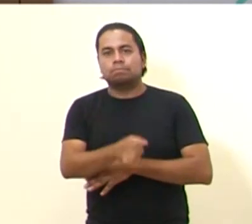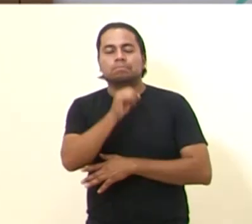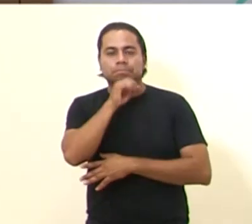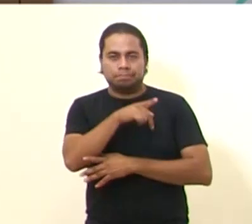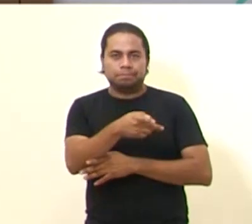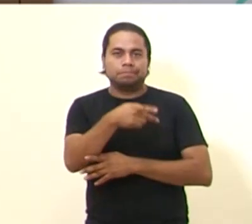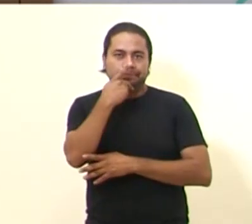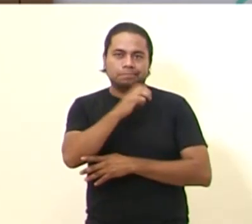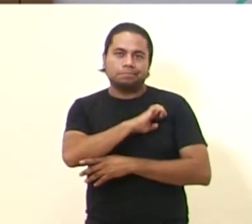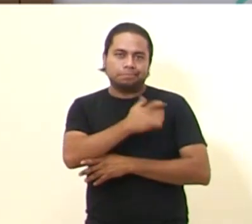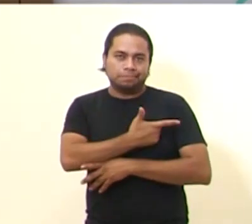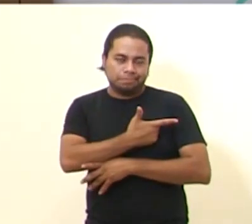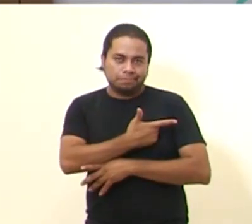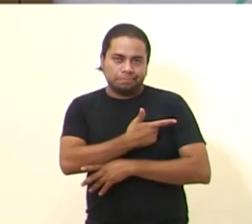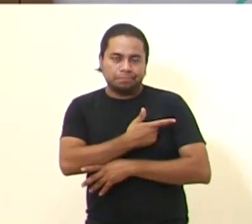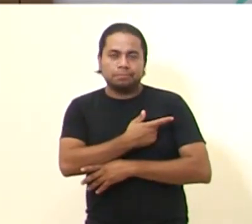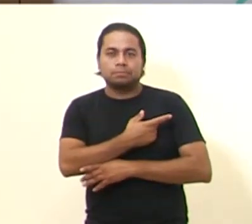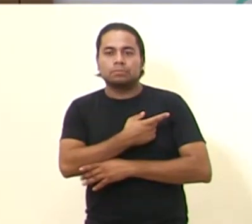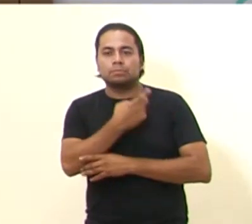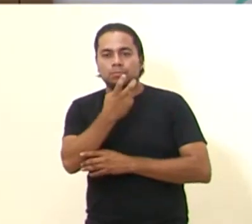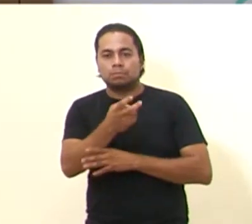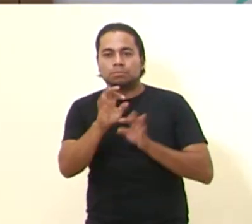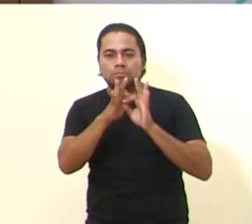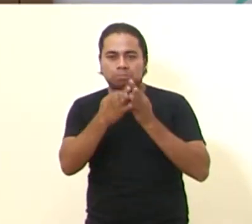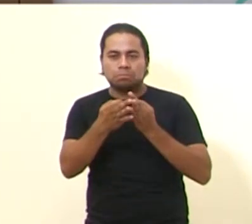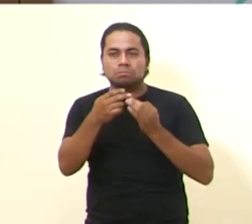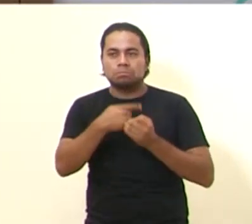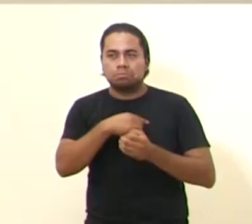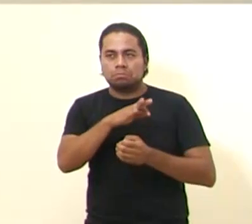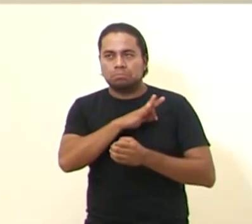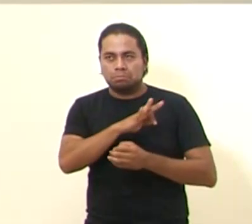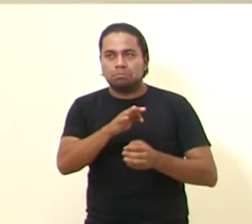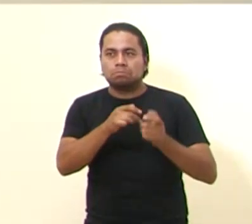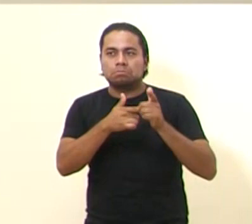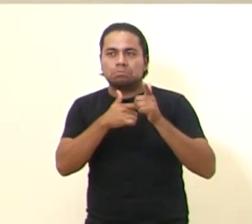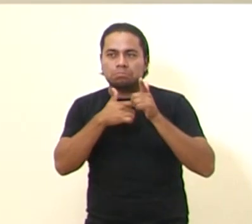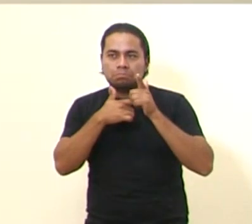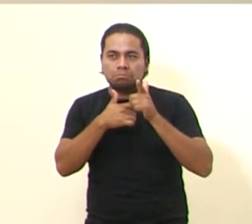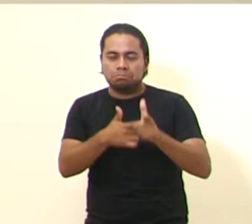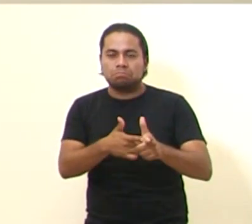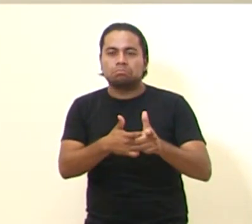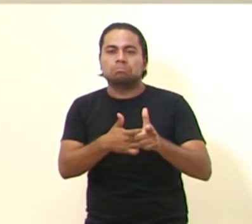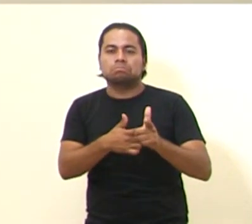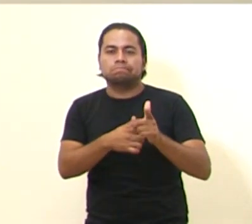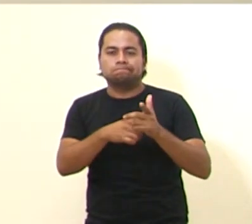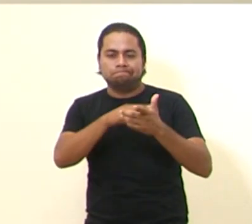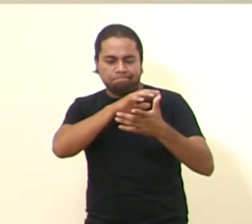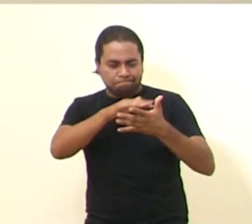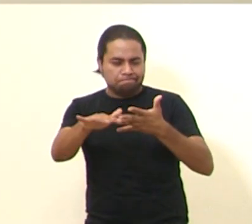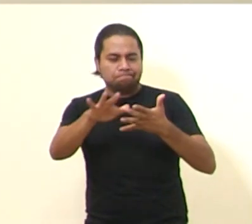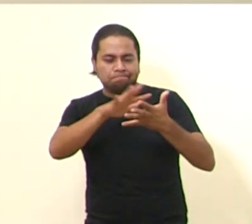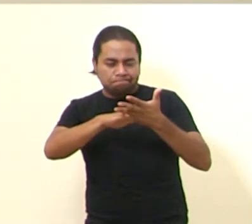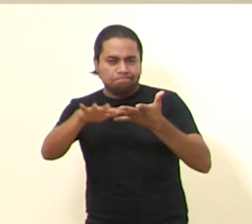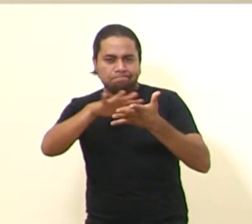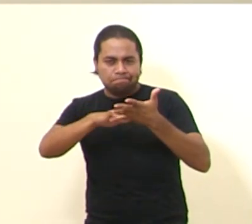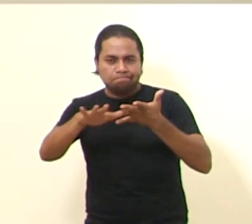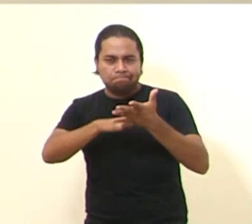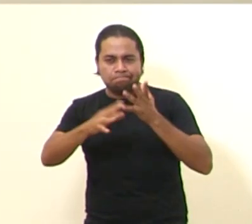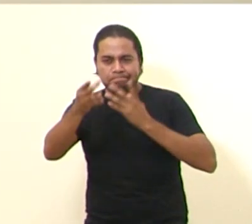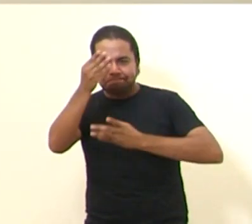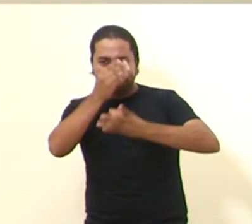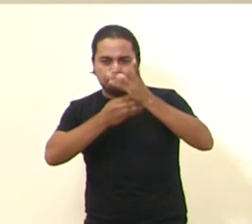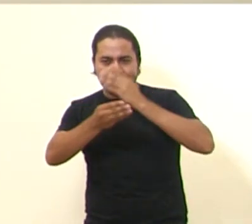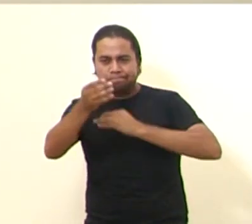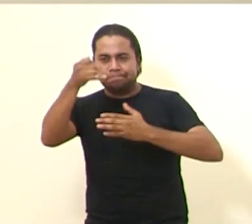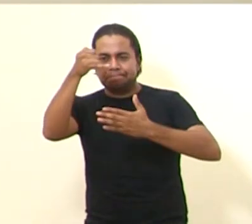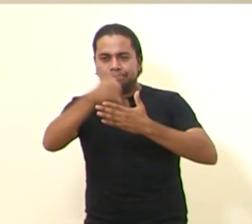hablan español. Y de esta manera yo puedo seguir leyendo mi monografía y aprendiendo cada vez